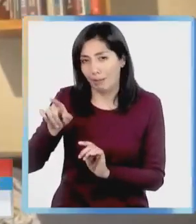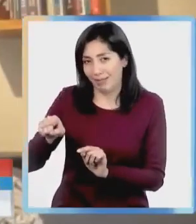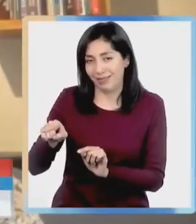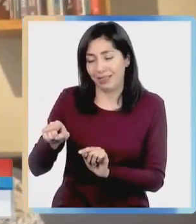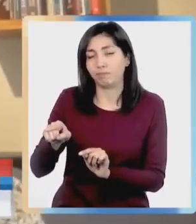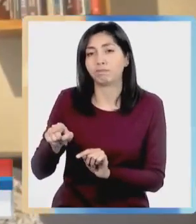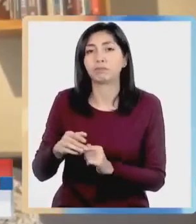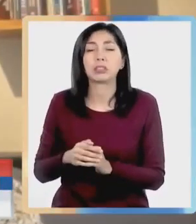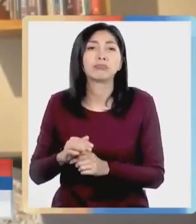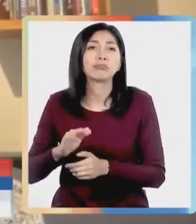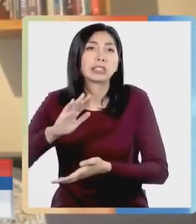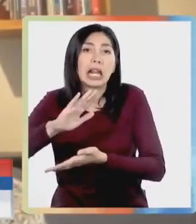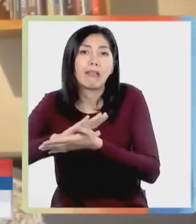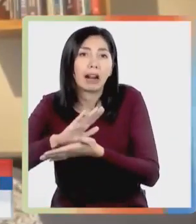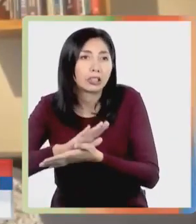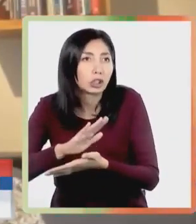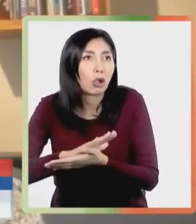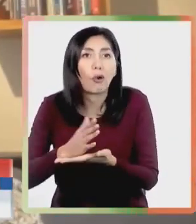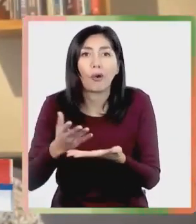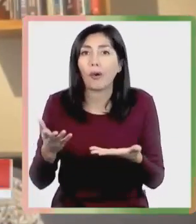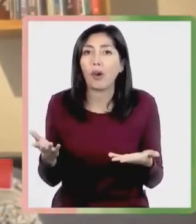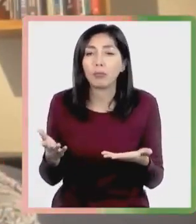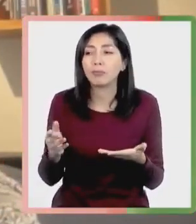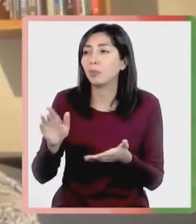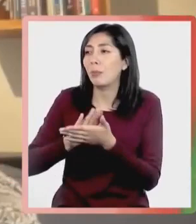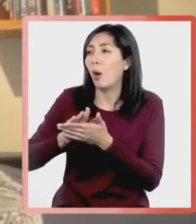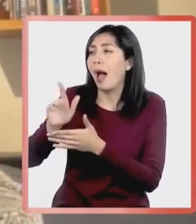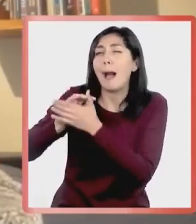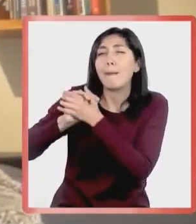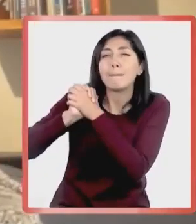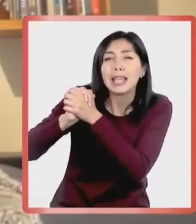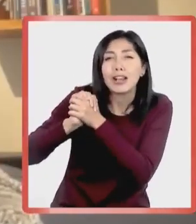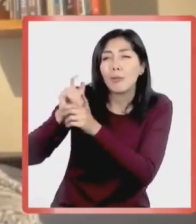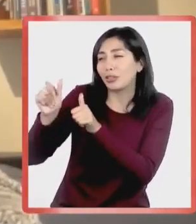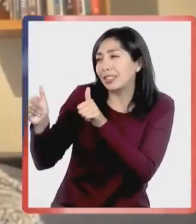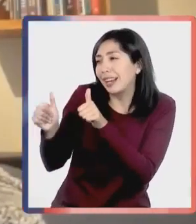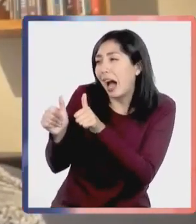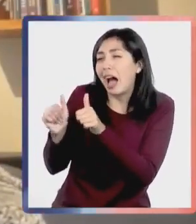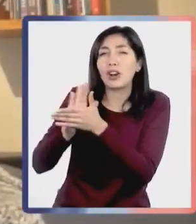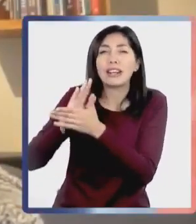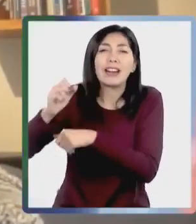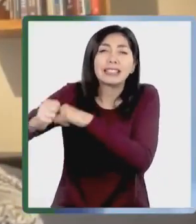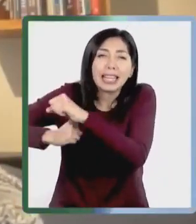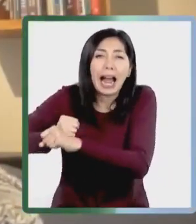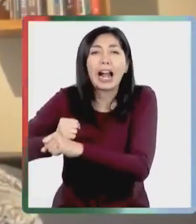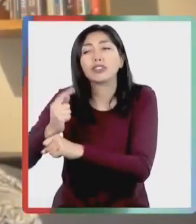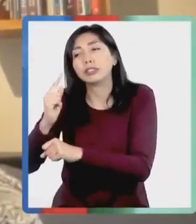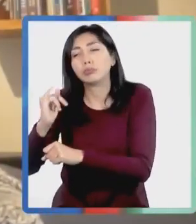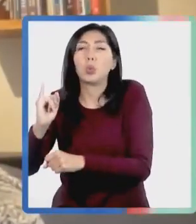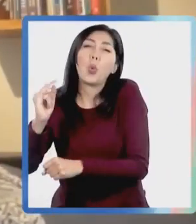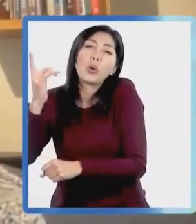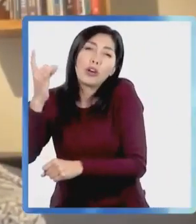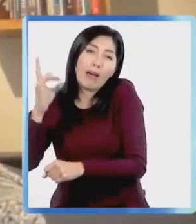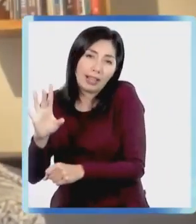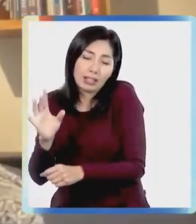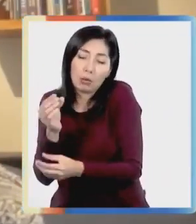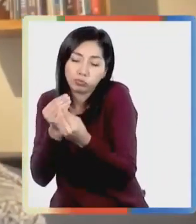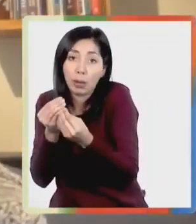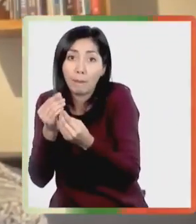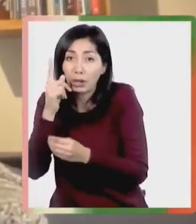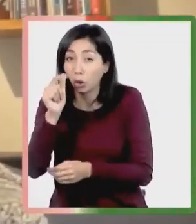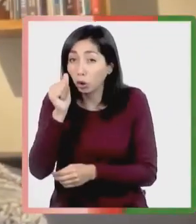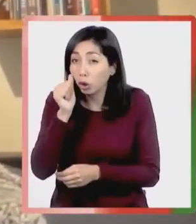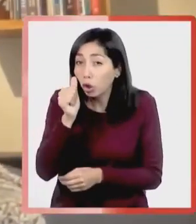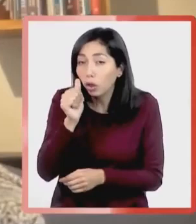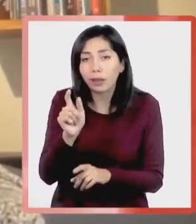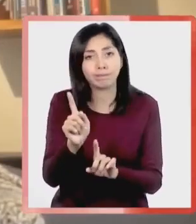en situaciones muy especiales, en celebraciones de personas muy cercanas, aniversarios, etc. Esto siempre y